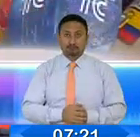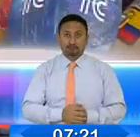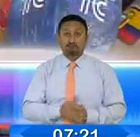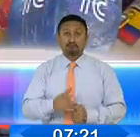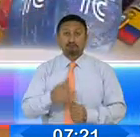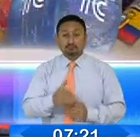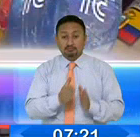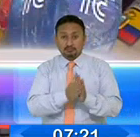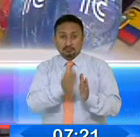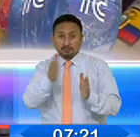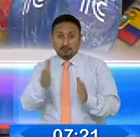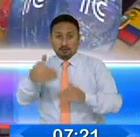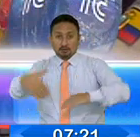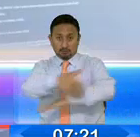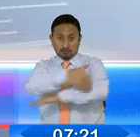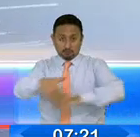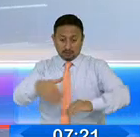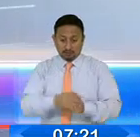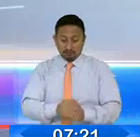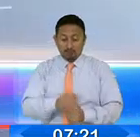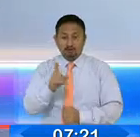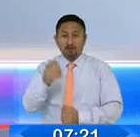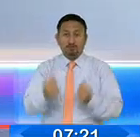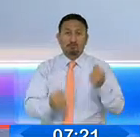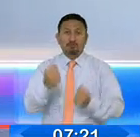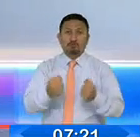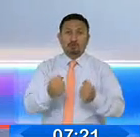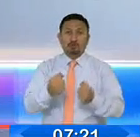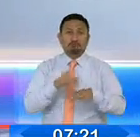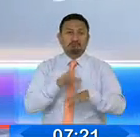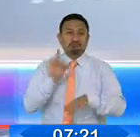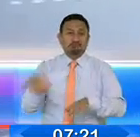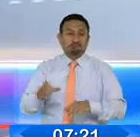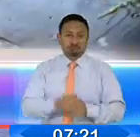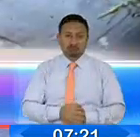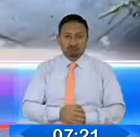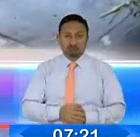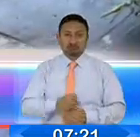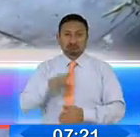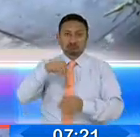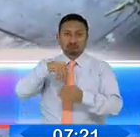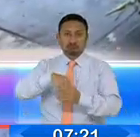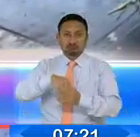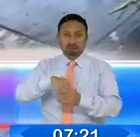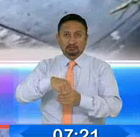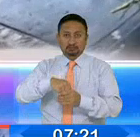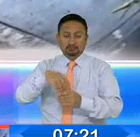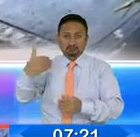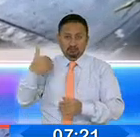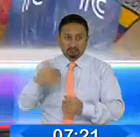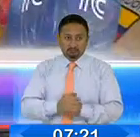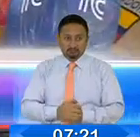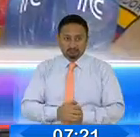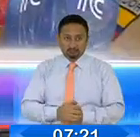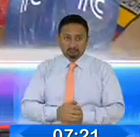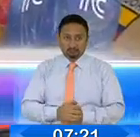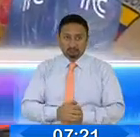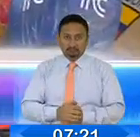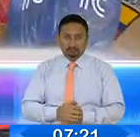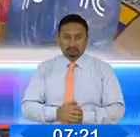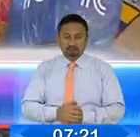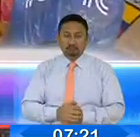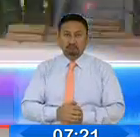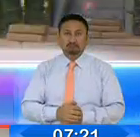aledaña se encontró un vehículo abandonado, el cual en su interior tenía un detector